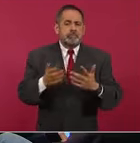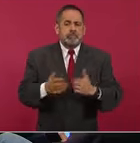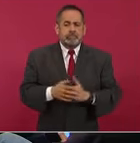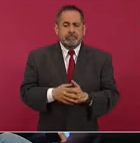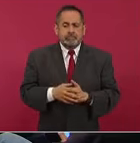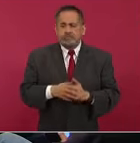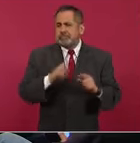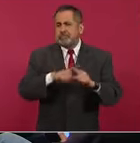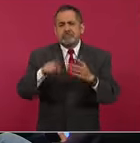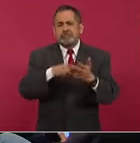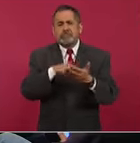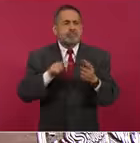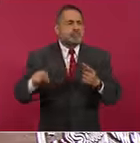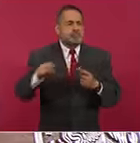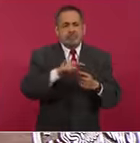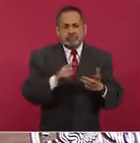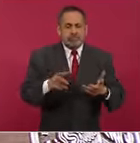en todos lados.